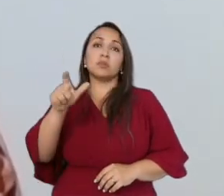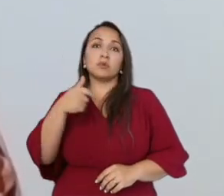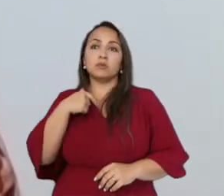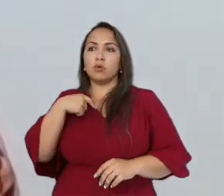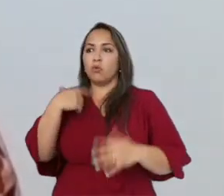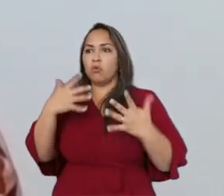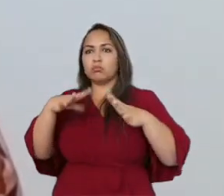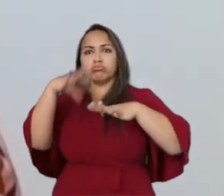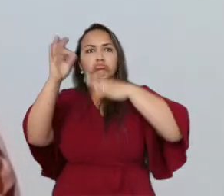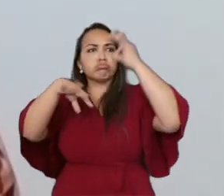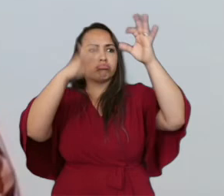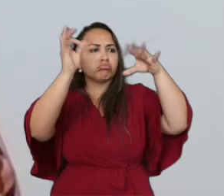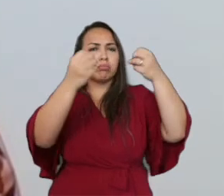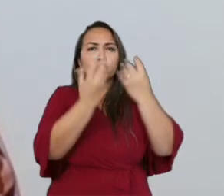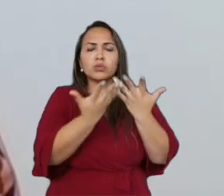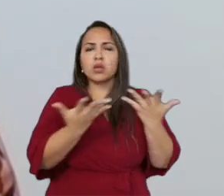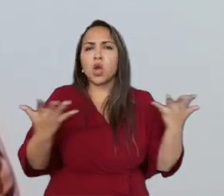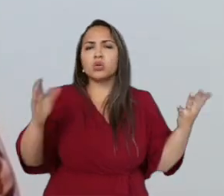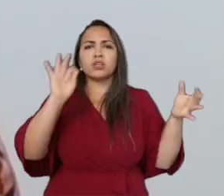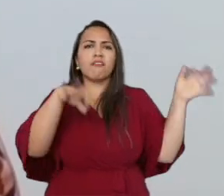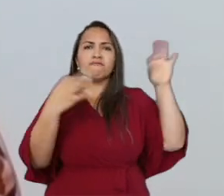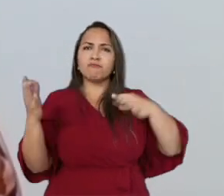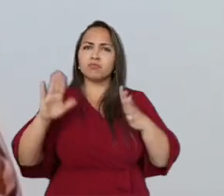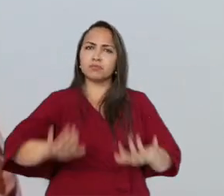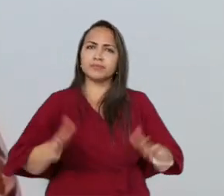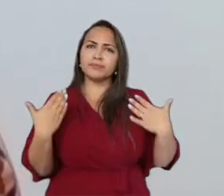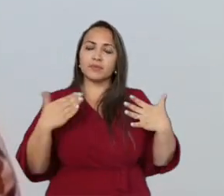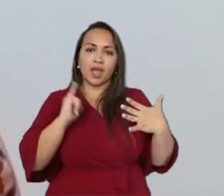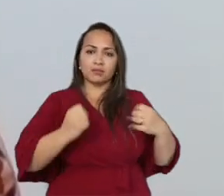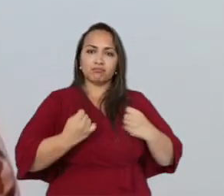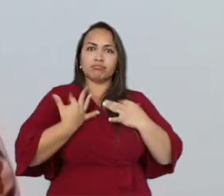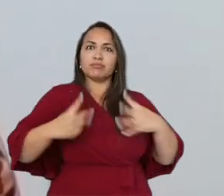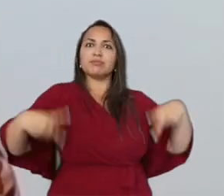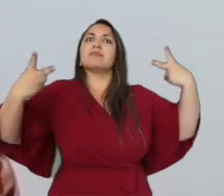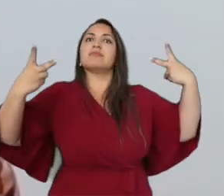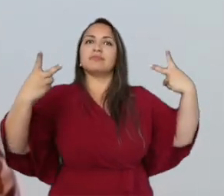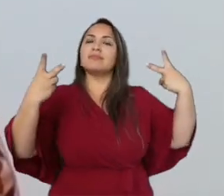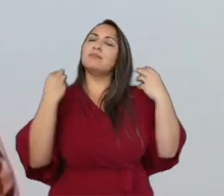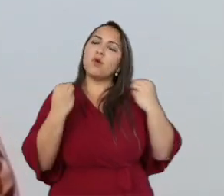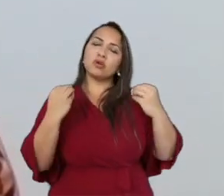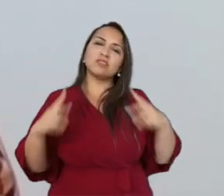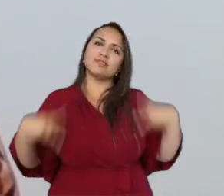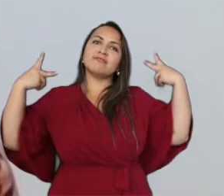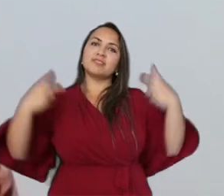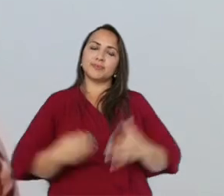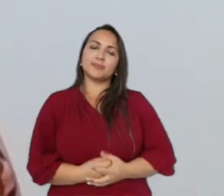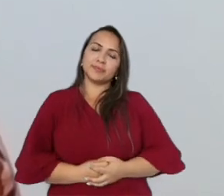descubrí muchas cosas del folclore panameño, que es vida, mucha